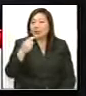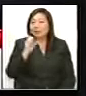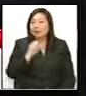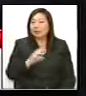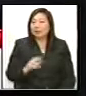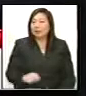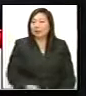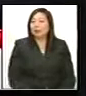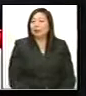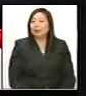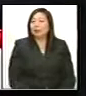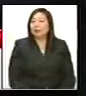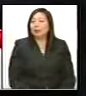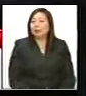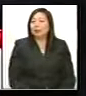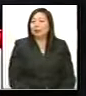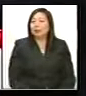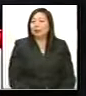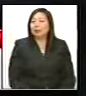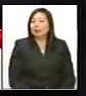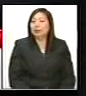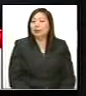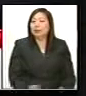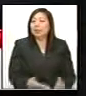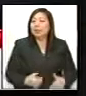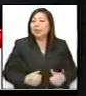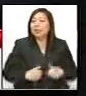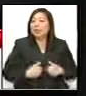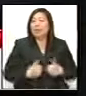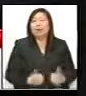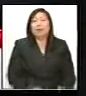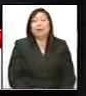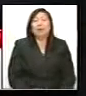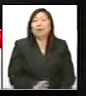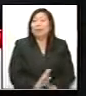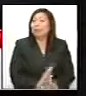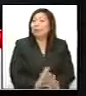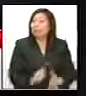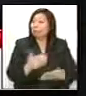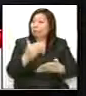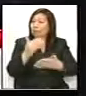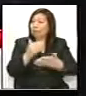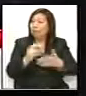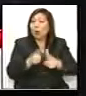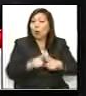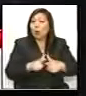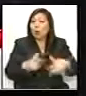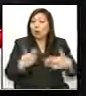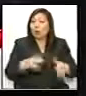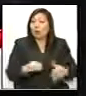medidas que y en las condiciones que están viviendo, y sin embargo ya lo tenemos mapeado en aquellos lugares donde